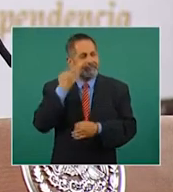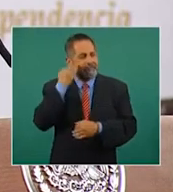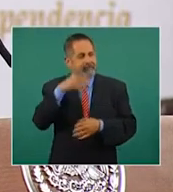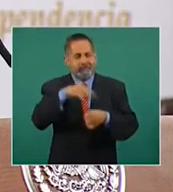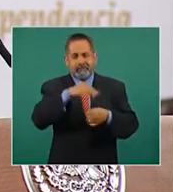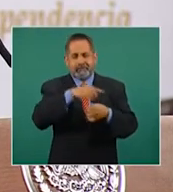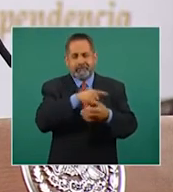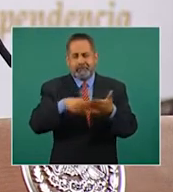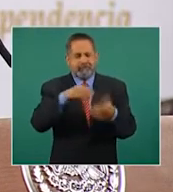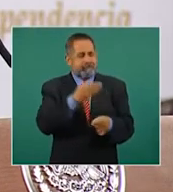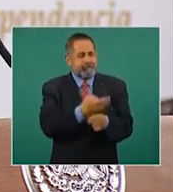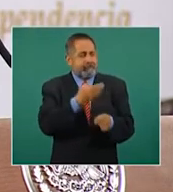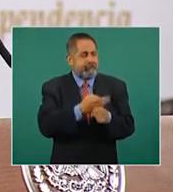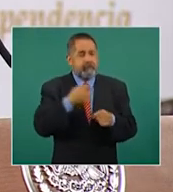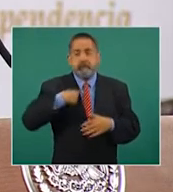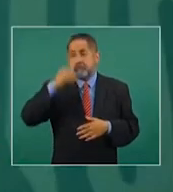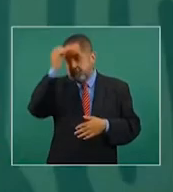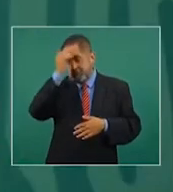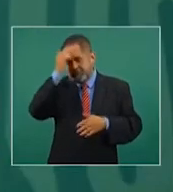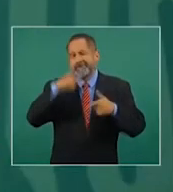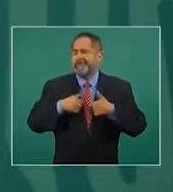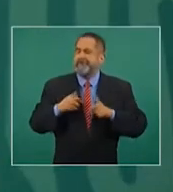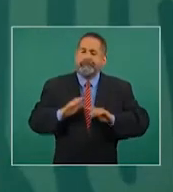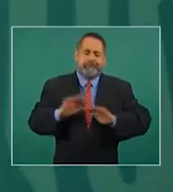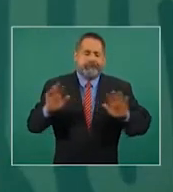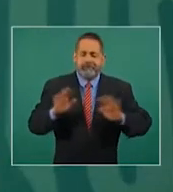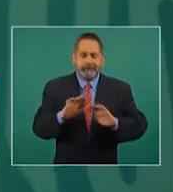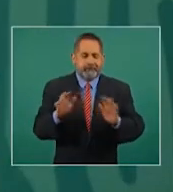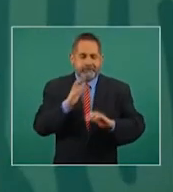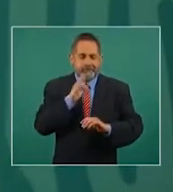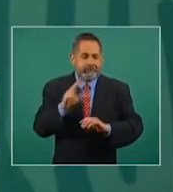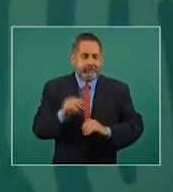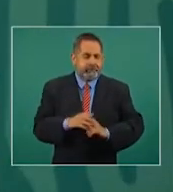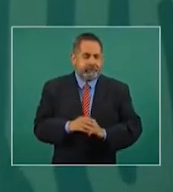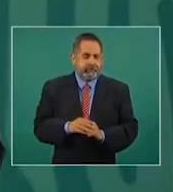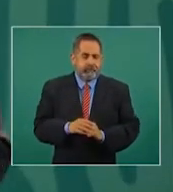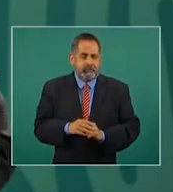temporada electoral. Entonces,